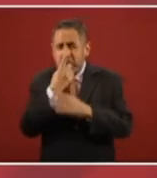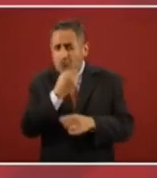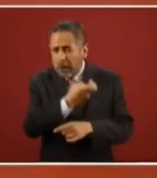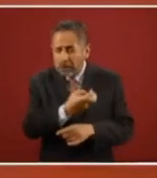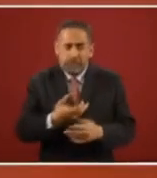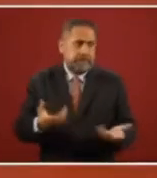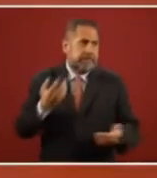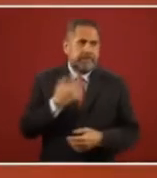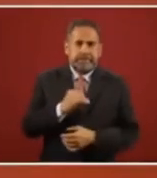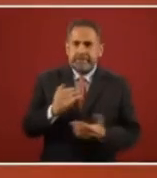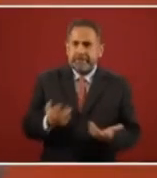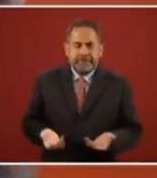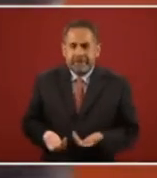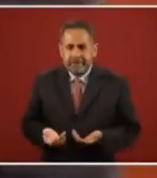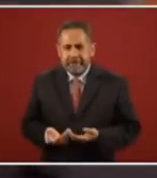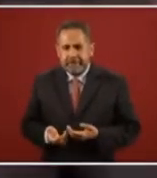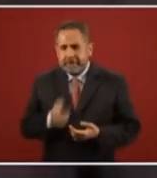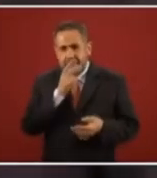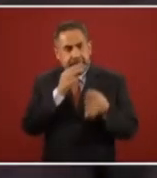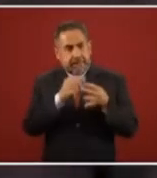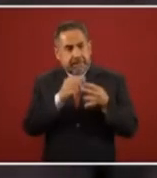son frases